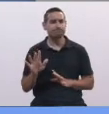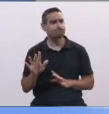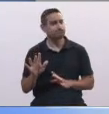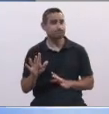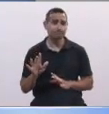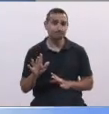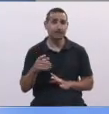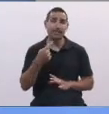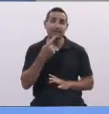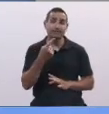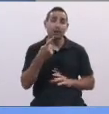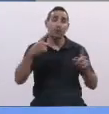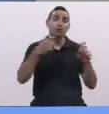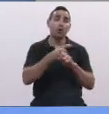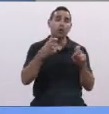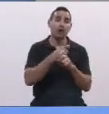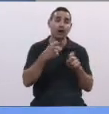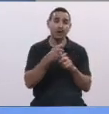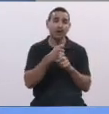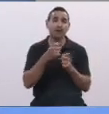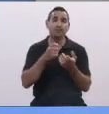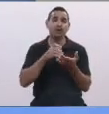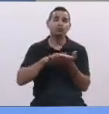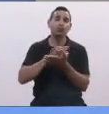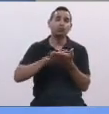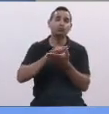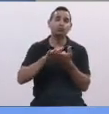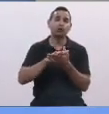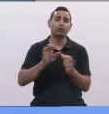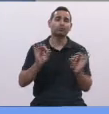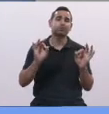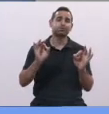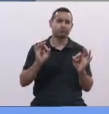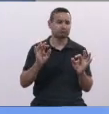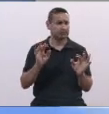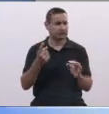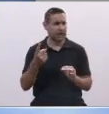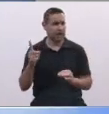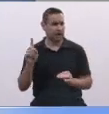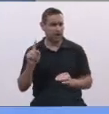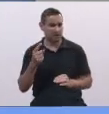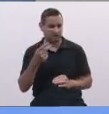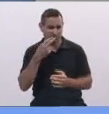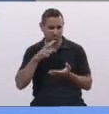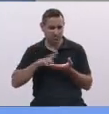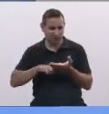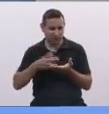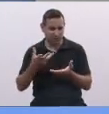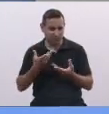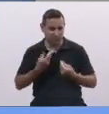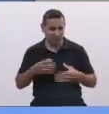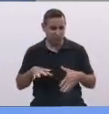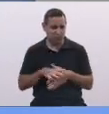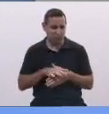que nos va a resolver el problema del financiamiento en la Argentina. Es raro, ¿no?